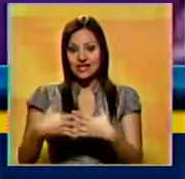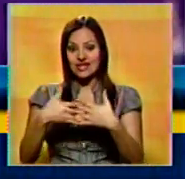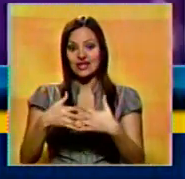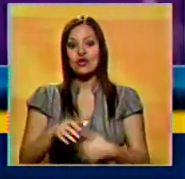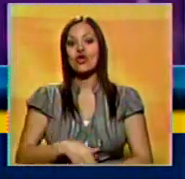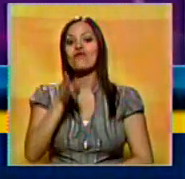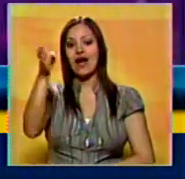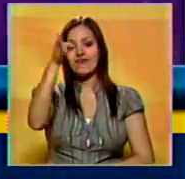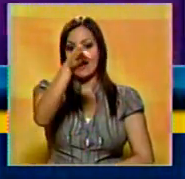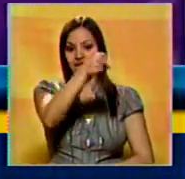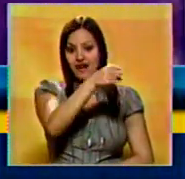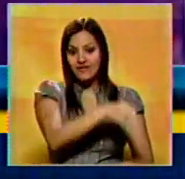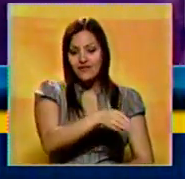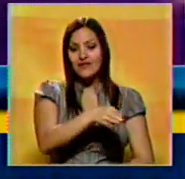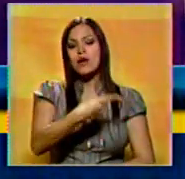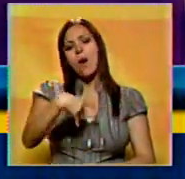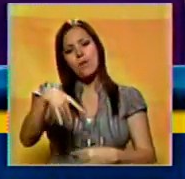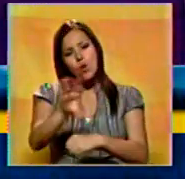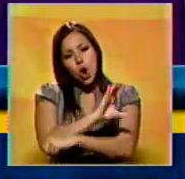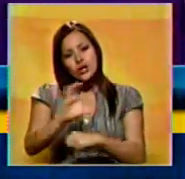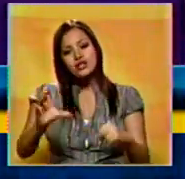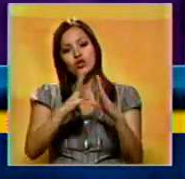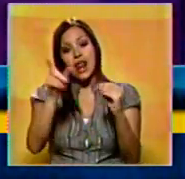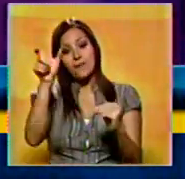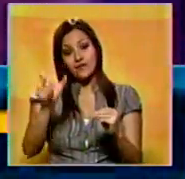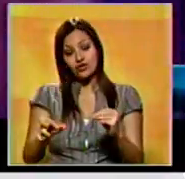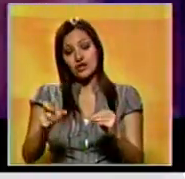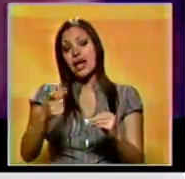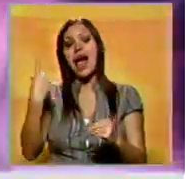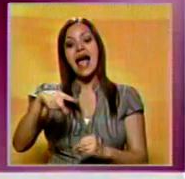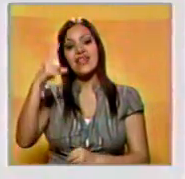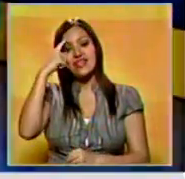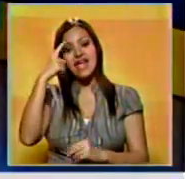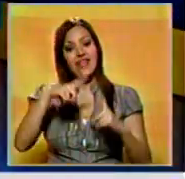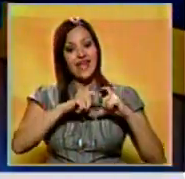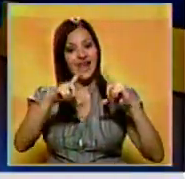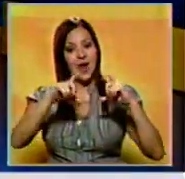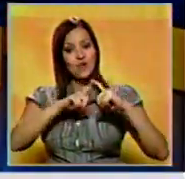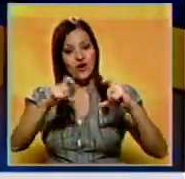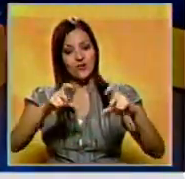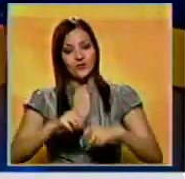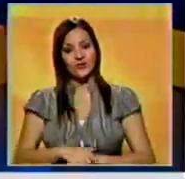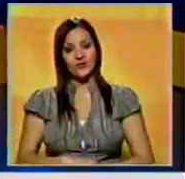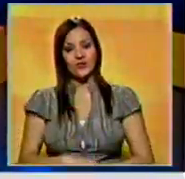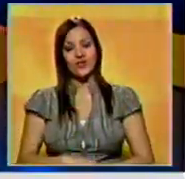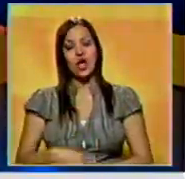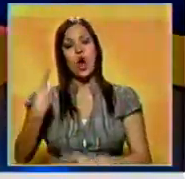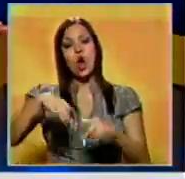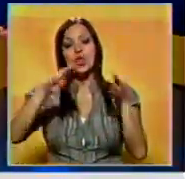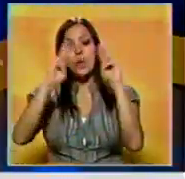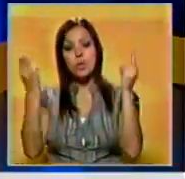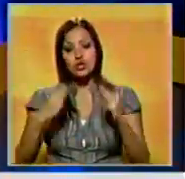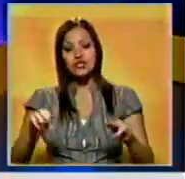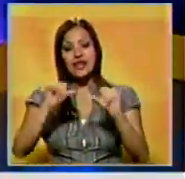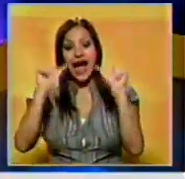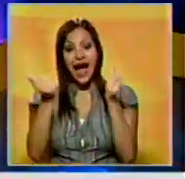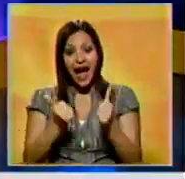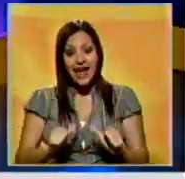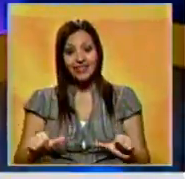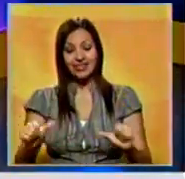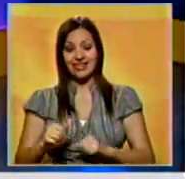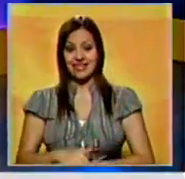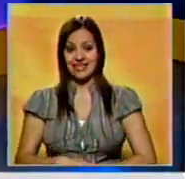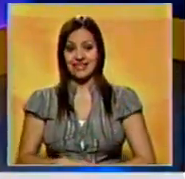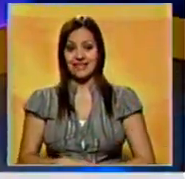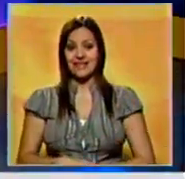otras ciudades donde deleitará a sus seguidores en el día de San Valentín. Cambiamos de tema porque el Museo de Arte Contemporáneo Plaza de